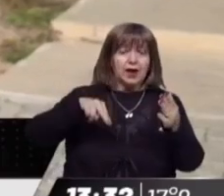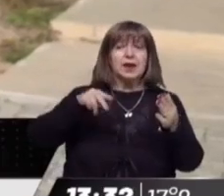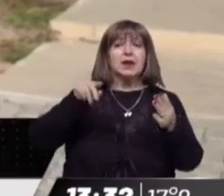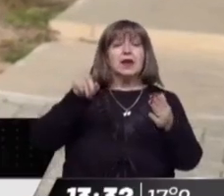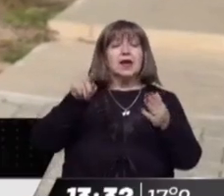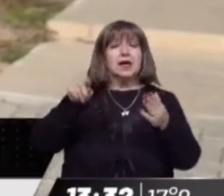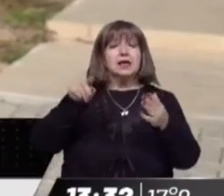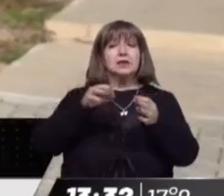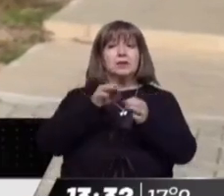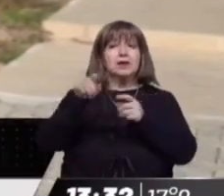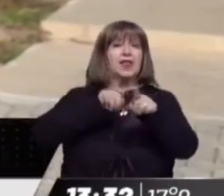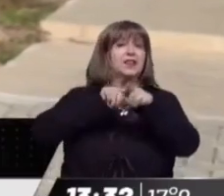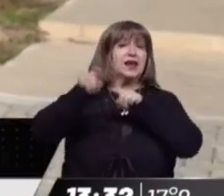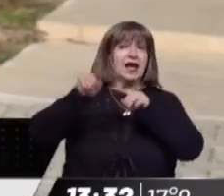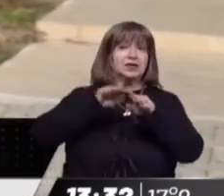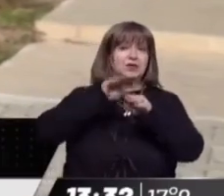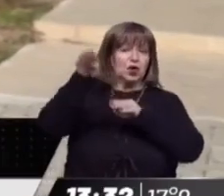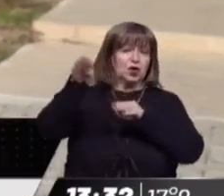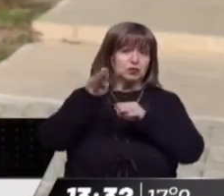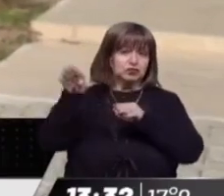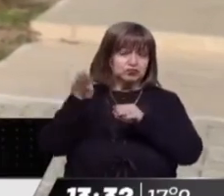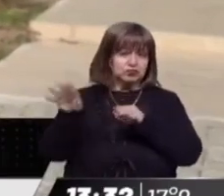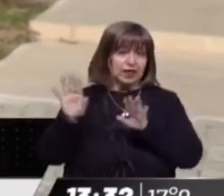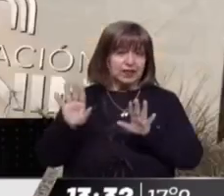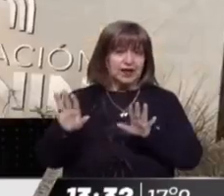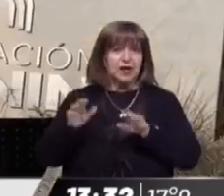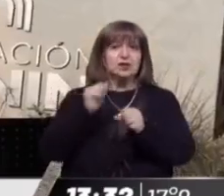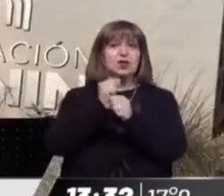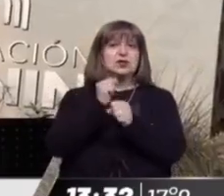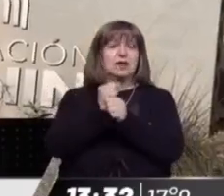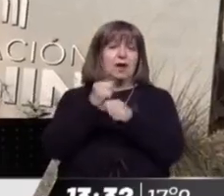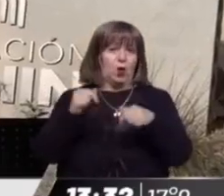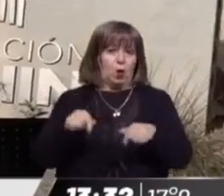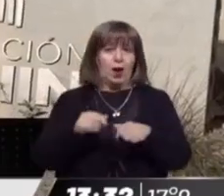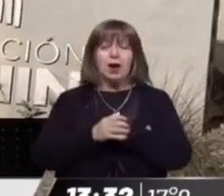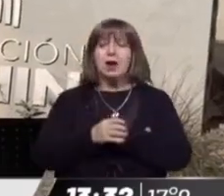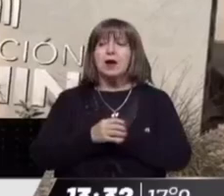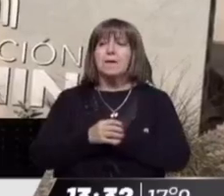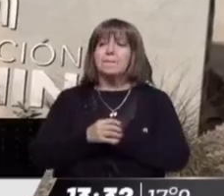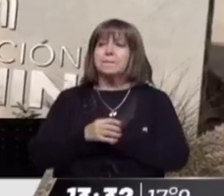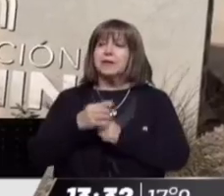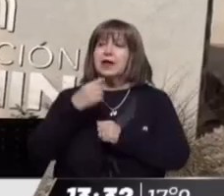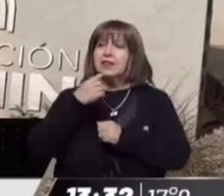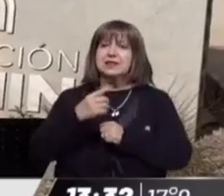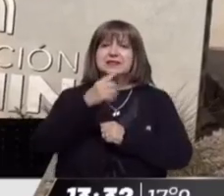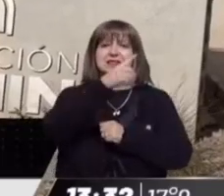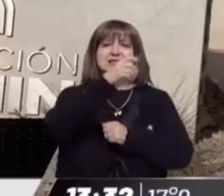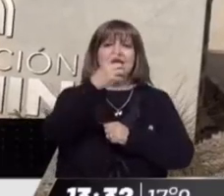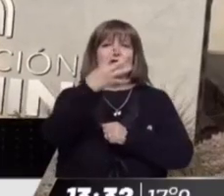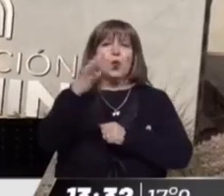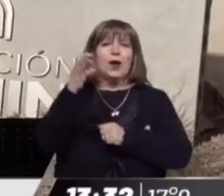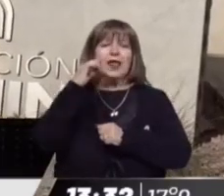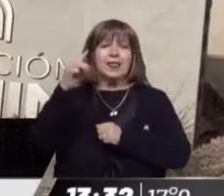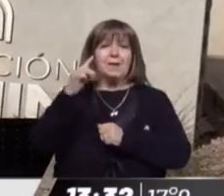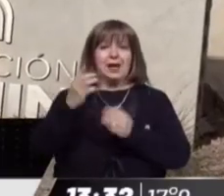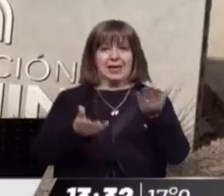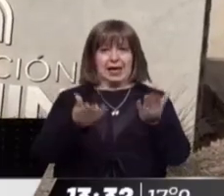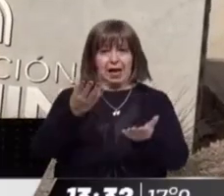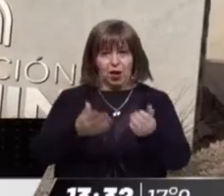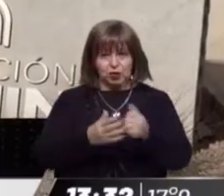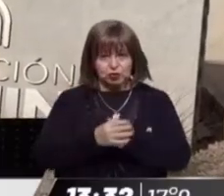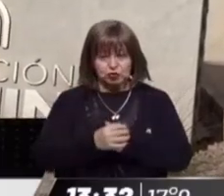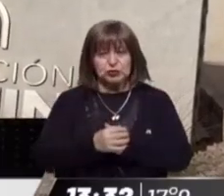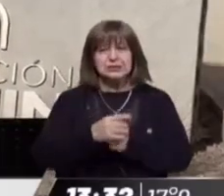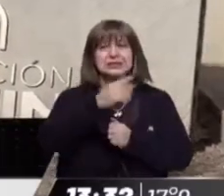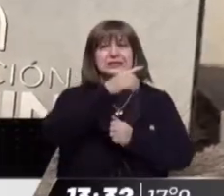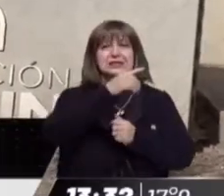esos centros reciben directamente, haciendo la misma tarea que nosotros. Sea que se llega a los 140 mil kilos. Aproximadamente, aproximadamente. Estamos hablando